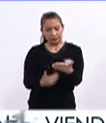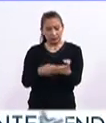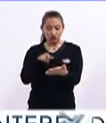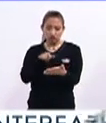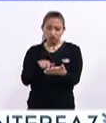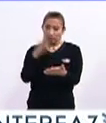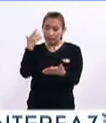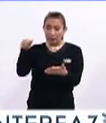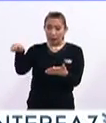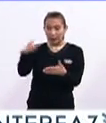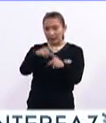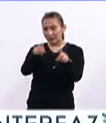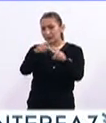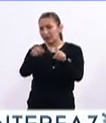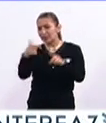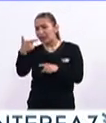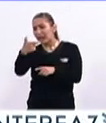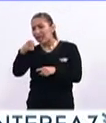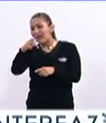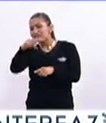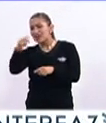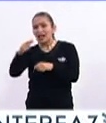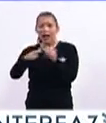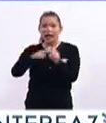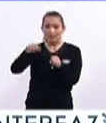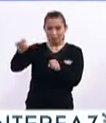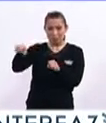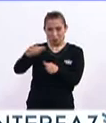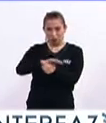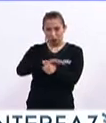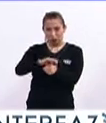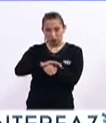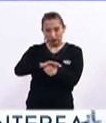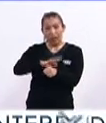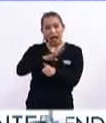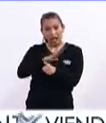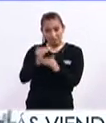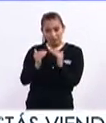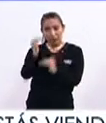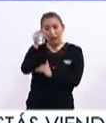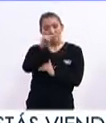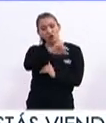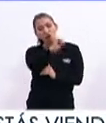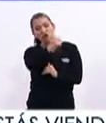términos de saber que la variabilidad genética de la especie está alta